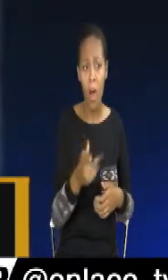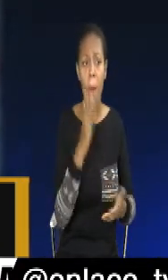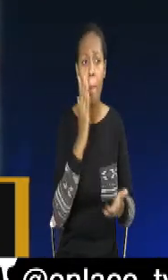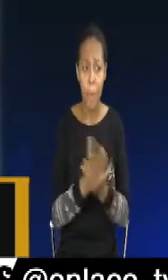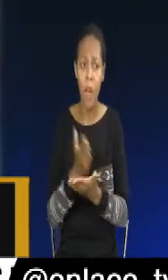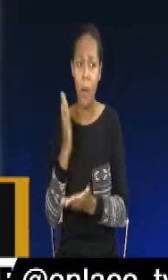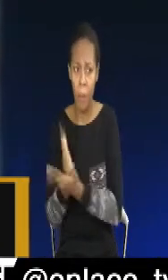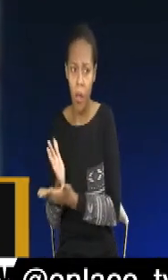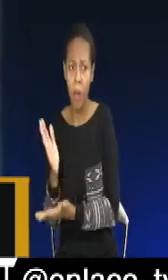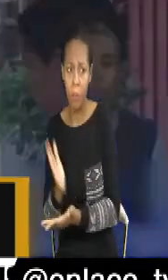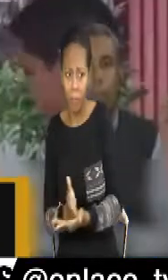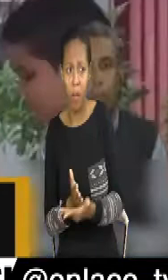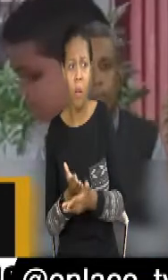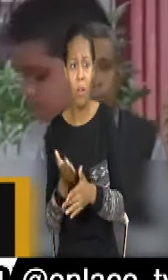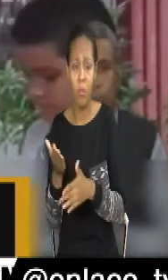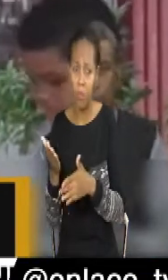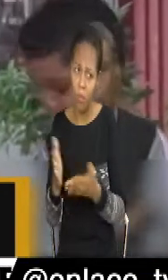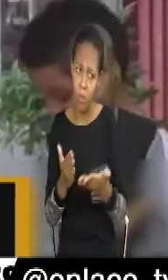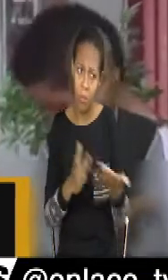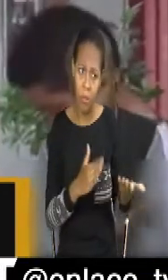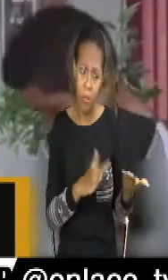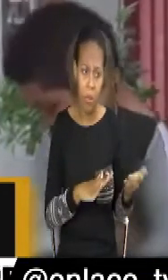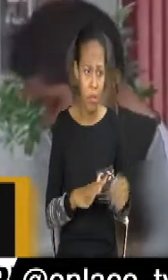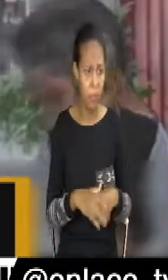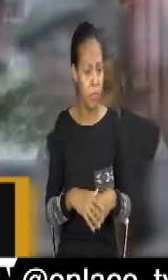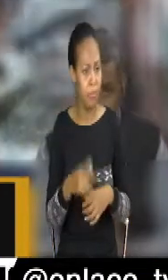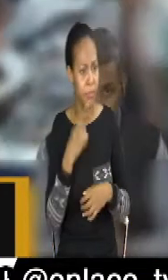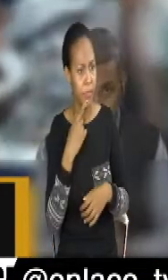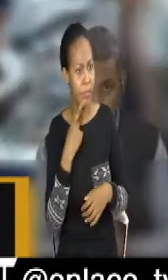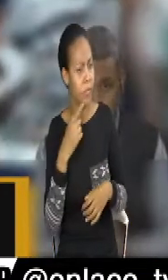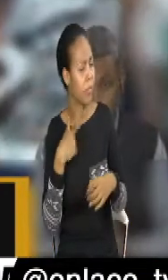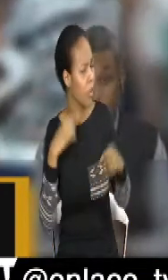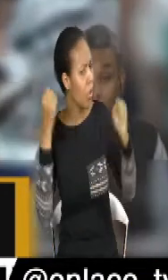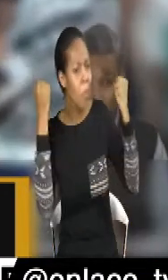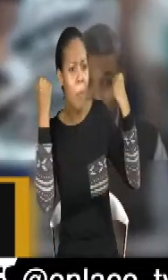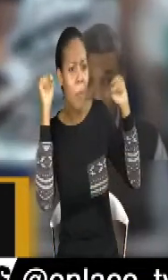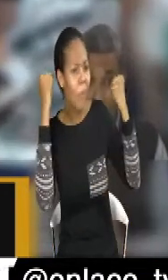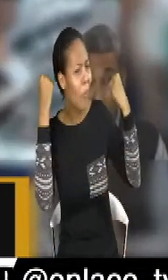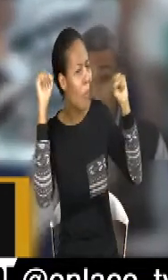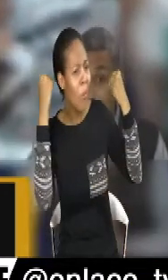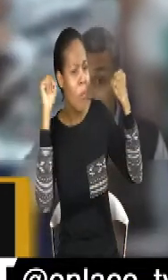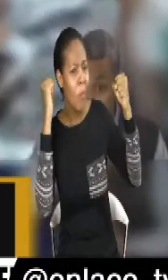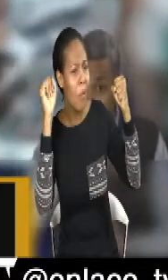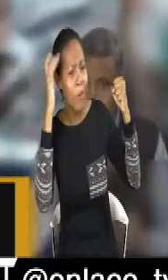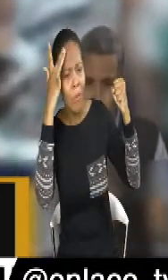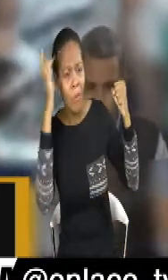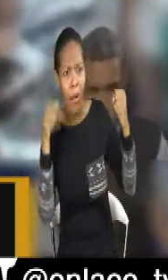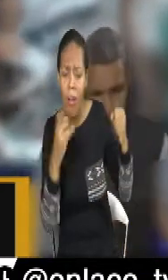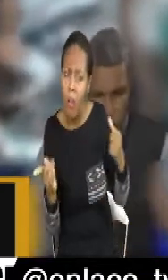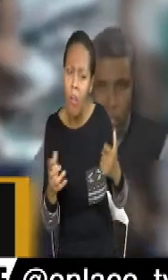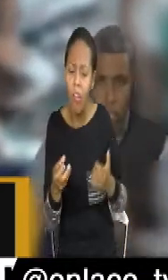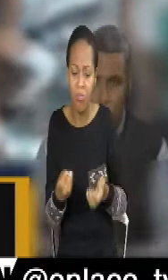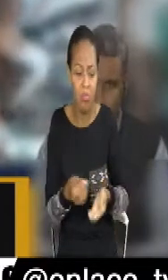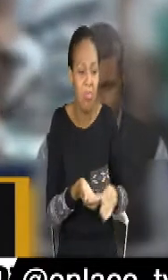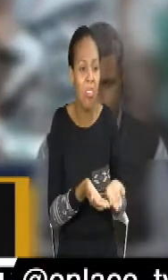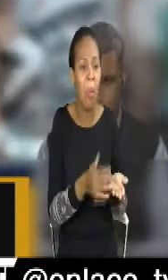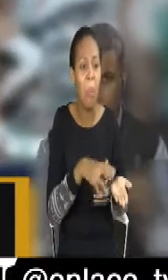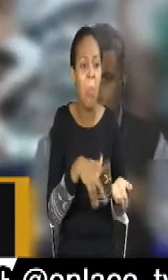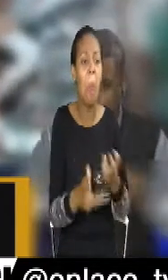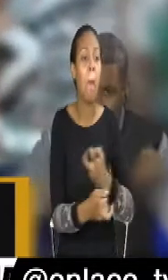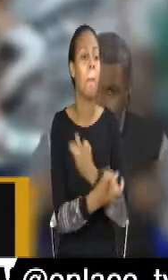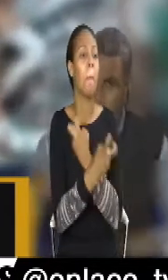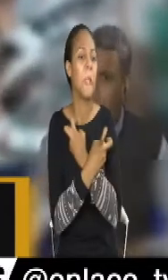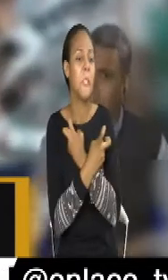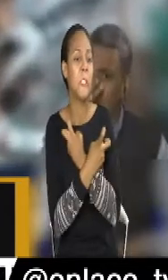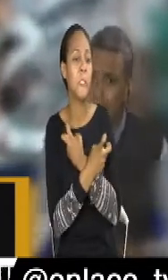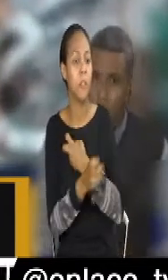con la misma mala suerte. Lo que más nos preocupa es el envenenamiento tan absurdo a los perritos que se dan acá en el barrio. Sabemos